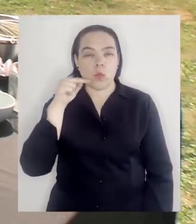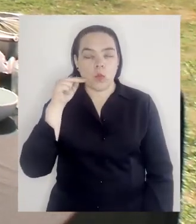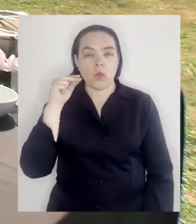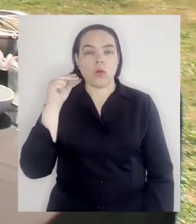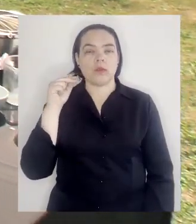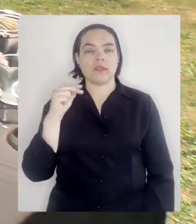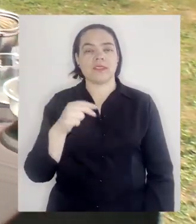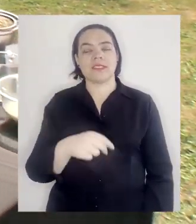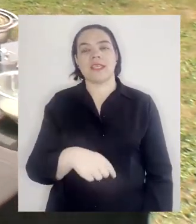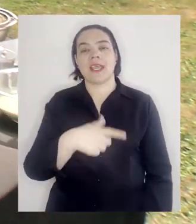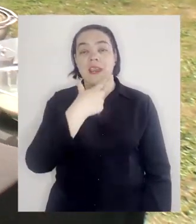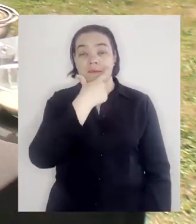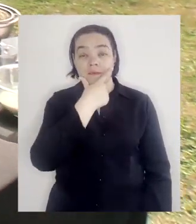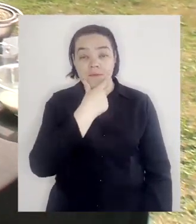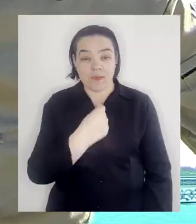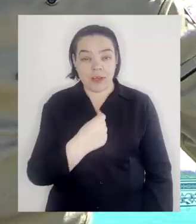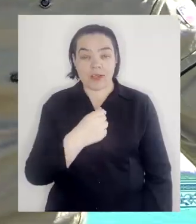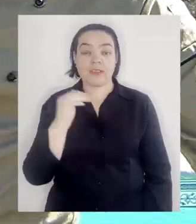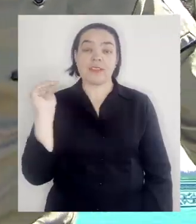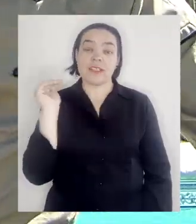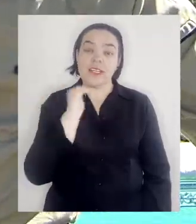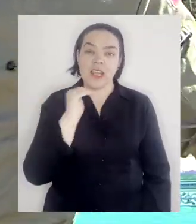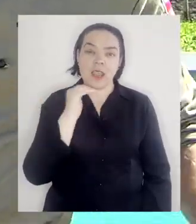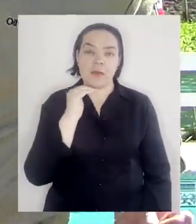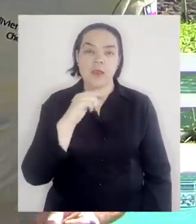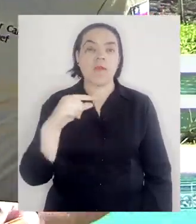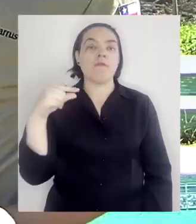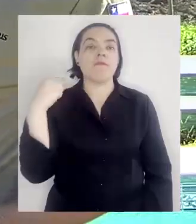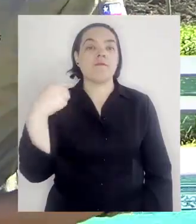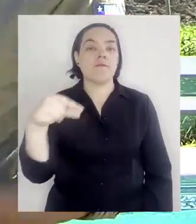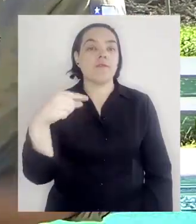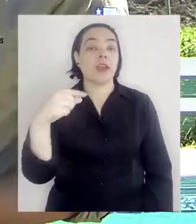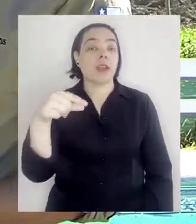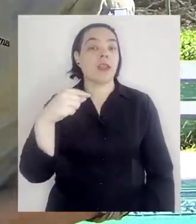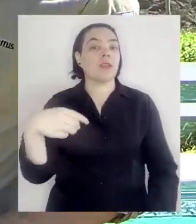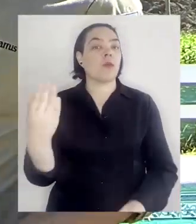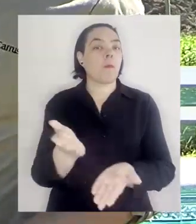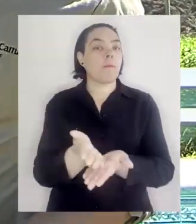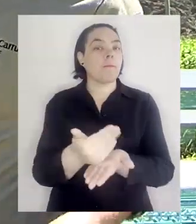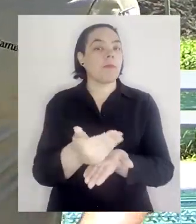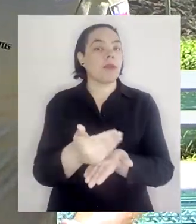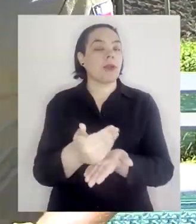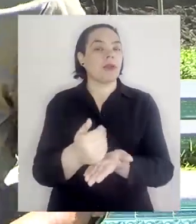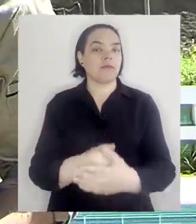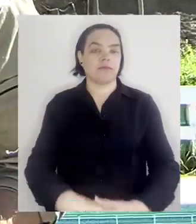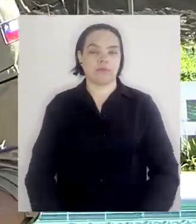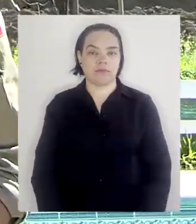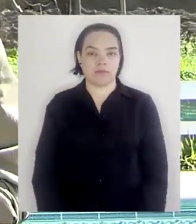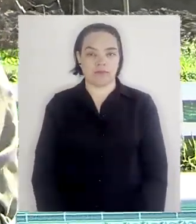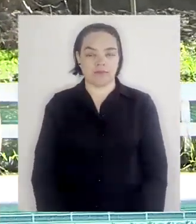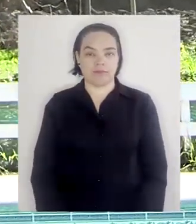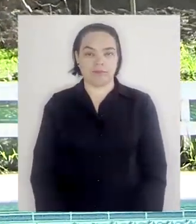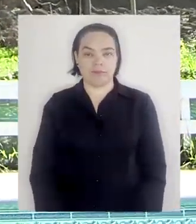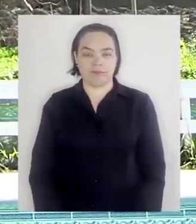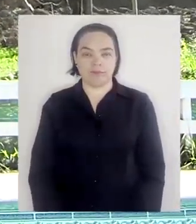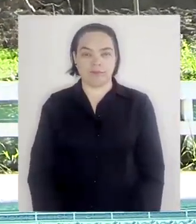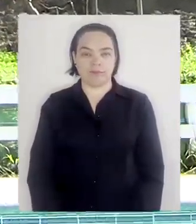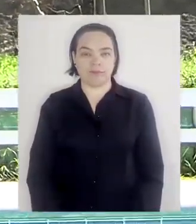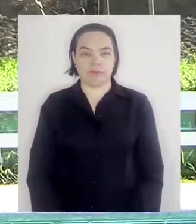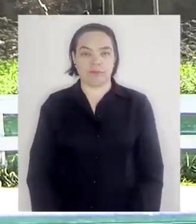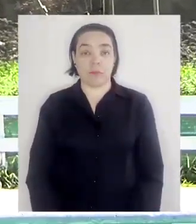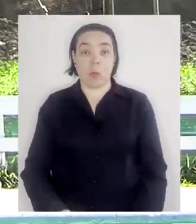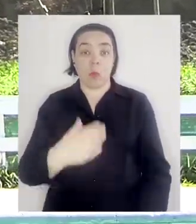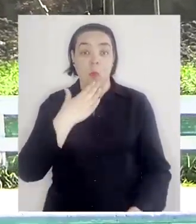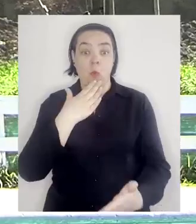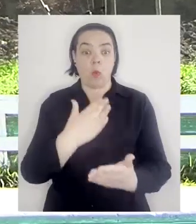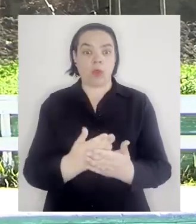rápido y no es caro. No es caro por nada. Medio litro de leche, 3 huevos, 250 gramos de harina. Entonces la situación está complicada,